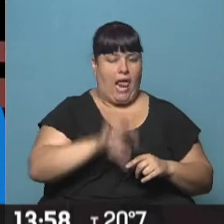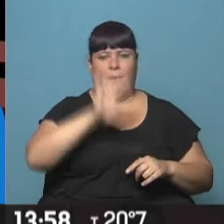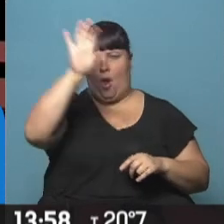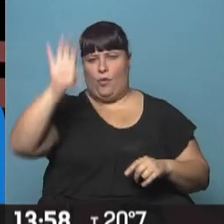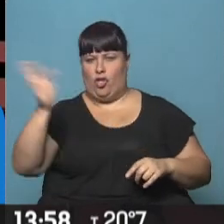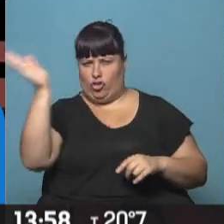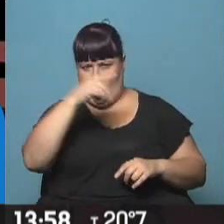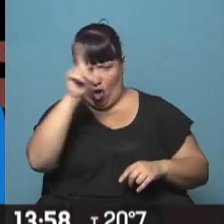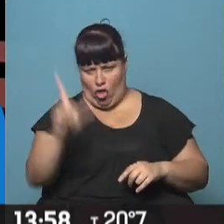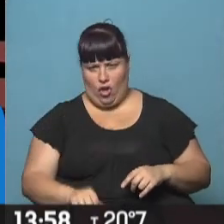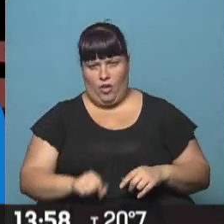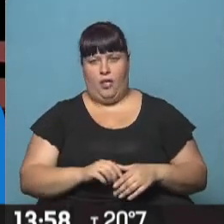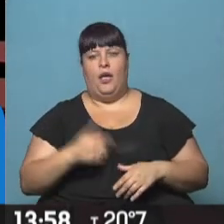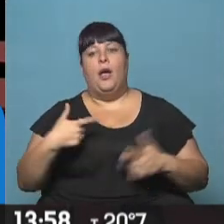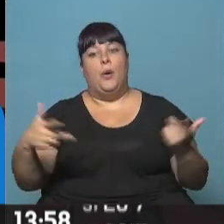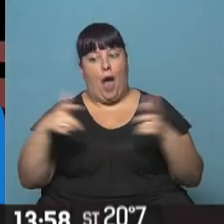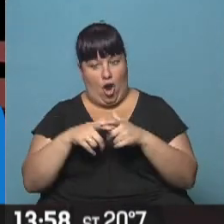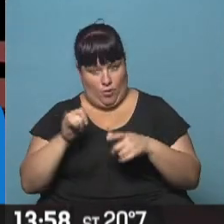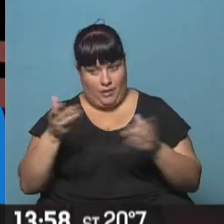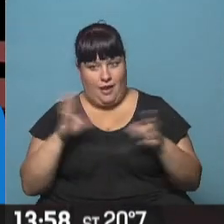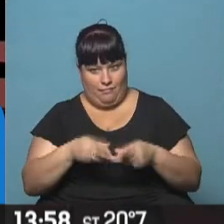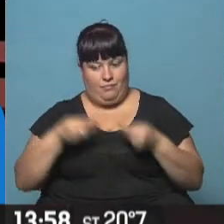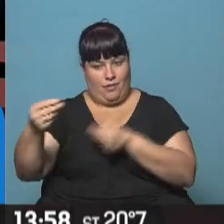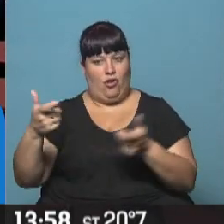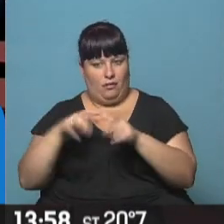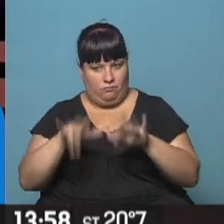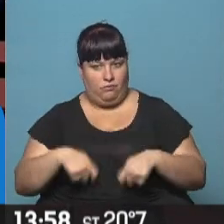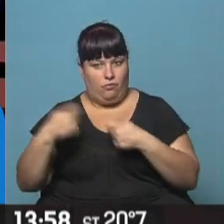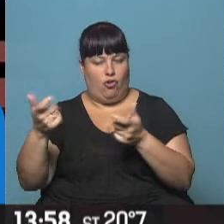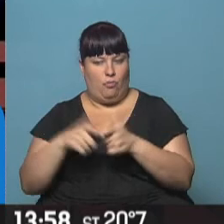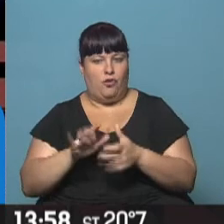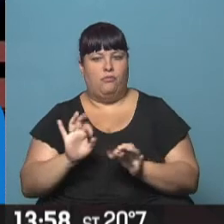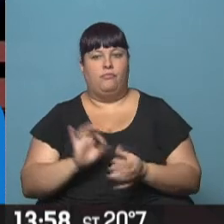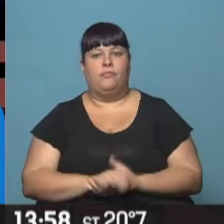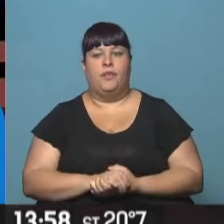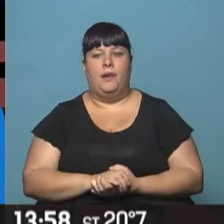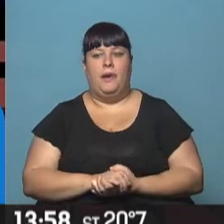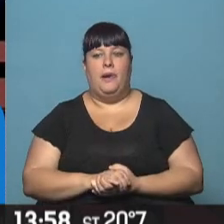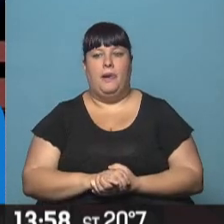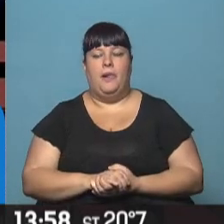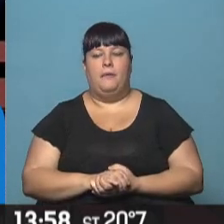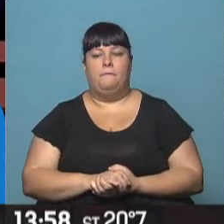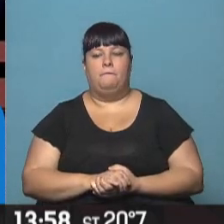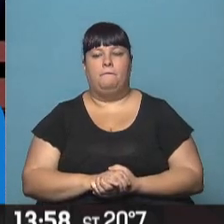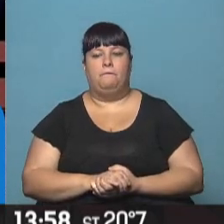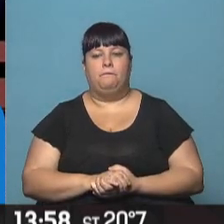las provincias. Va la comisión, ¿no? Sí, está escrito bien. Sí.